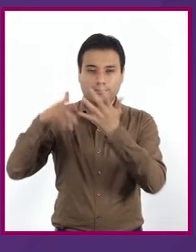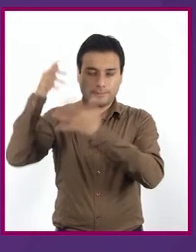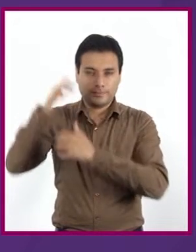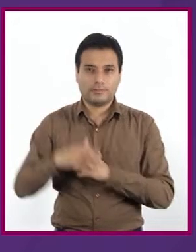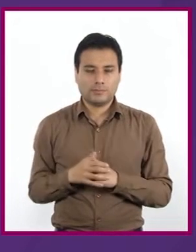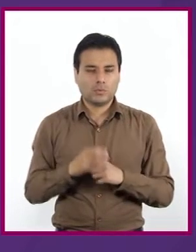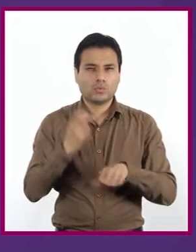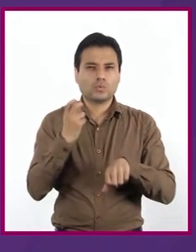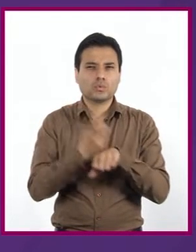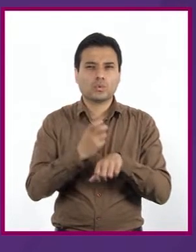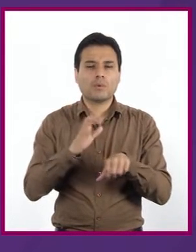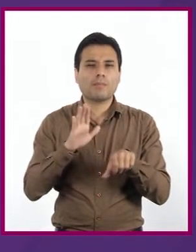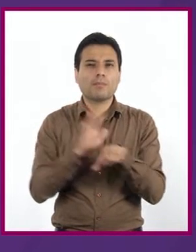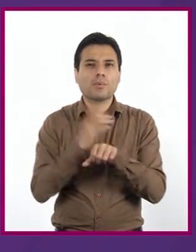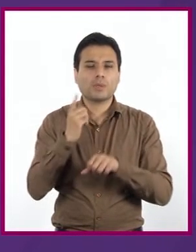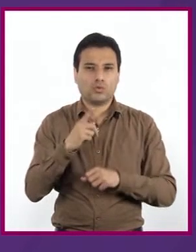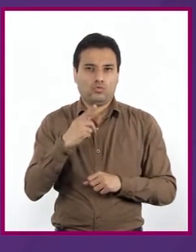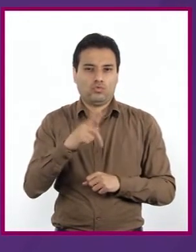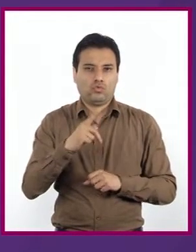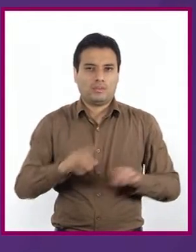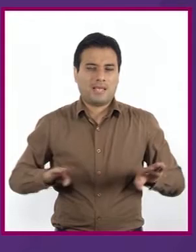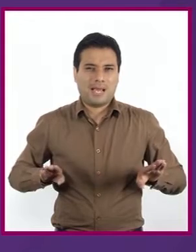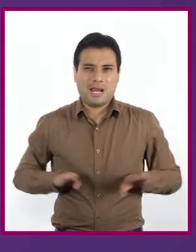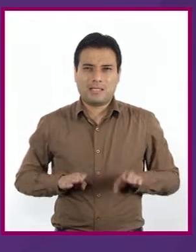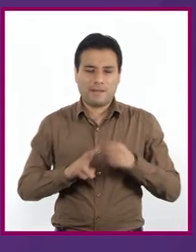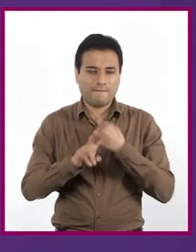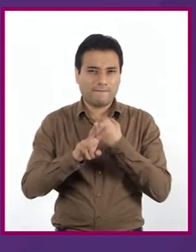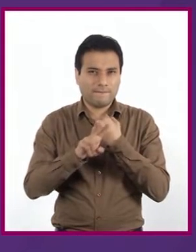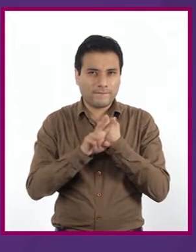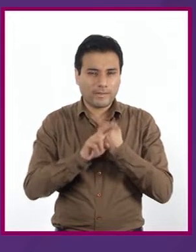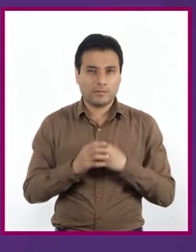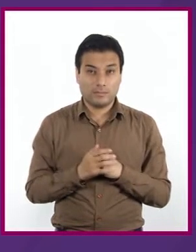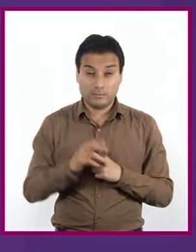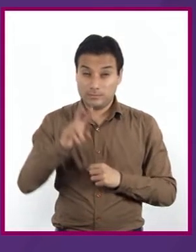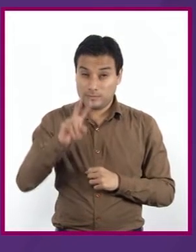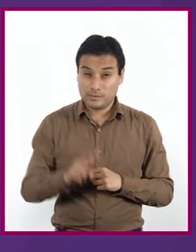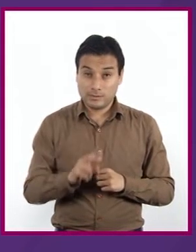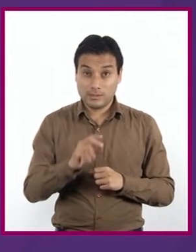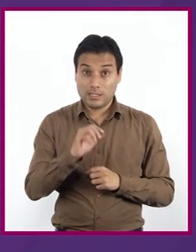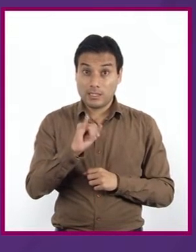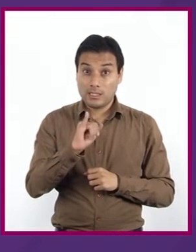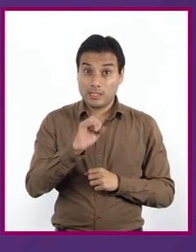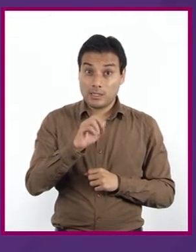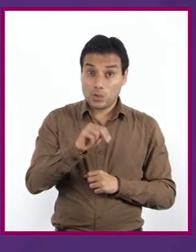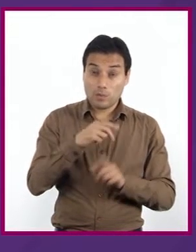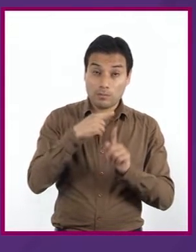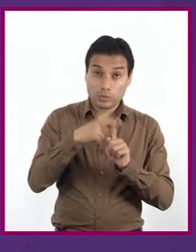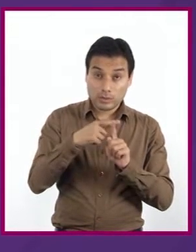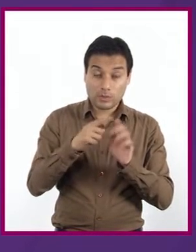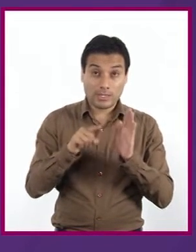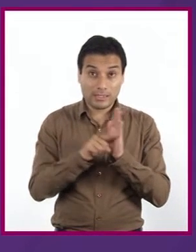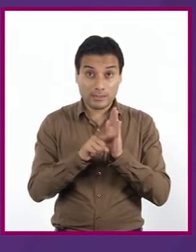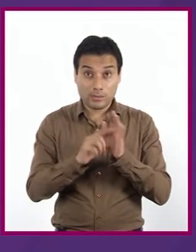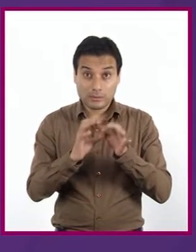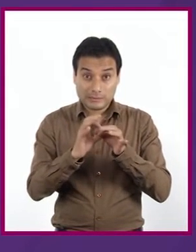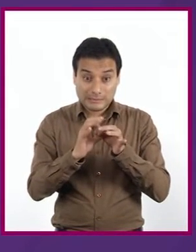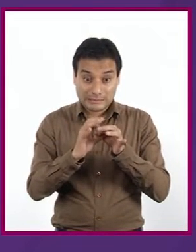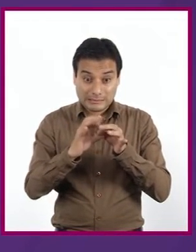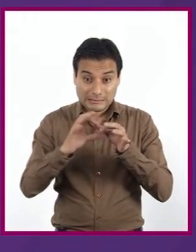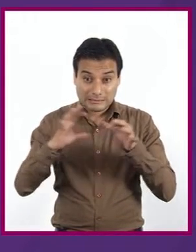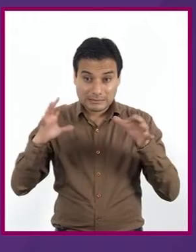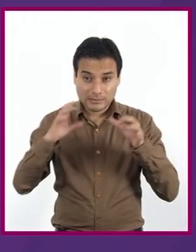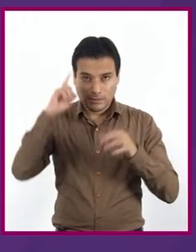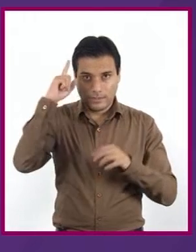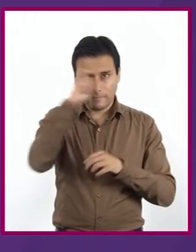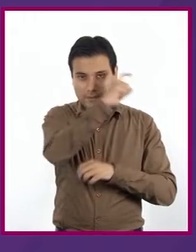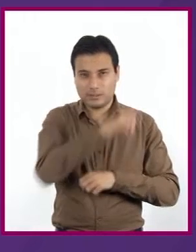debido a que su estructura cristalina muestra que es muy difícil separar a los iones positivos de los negativos, por lo que es